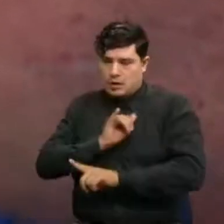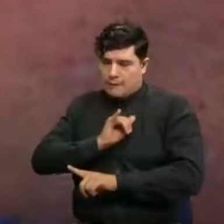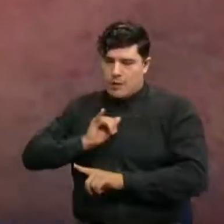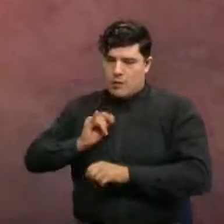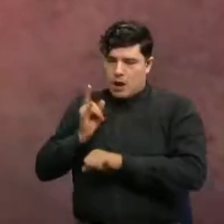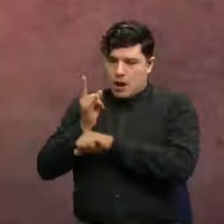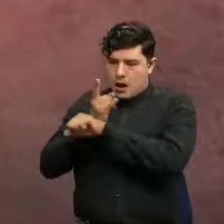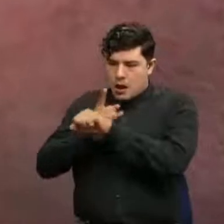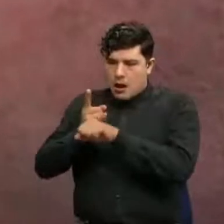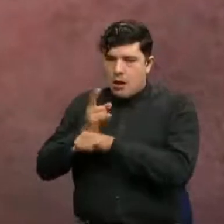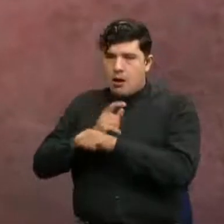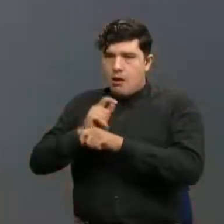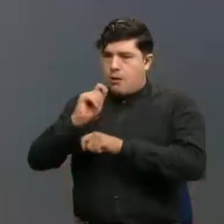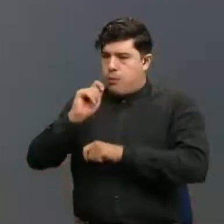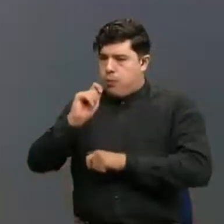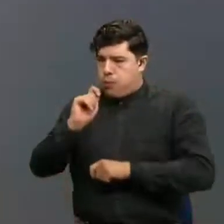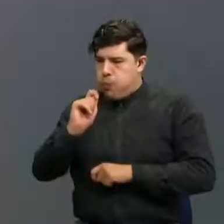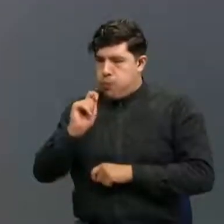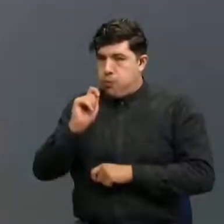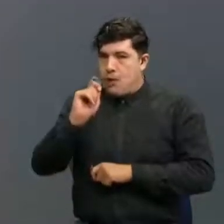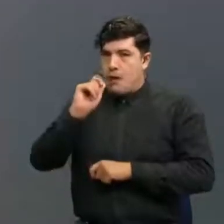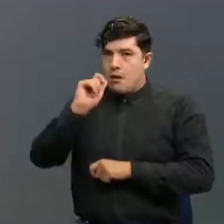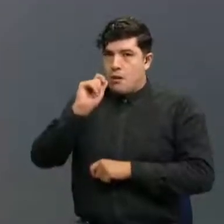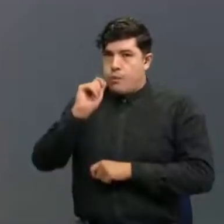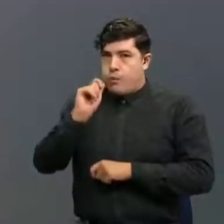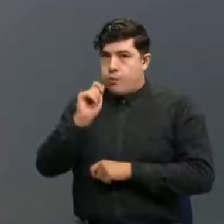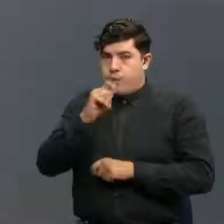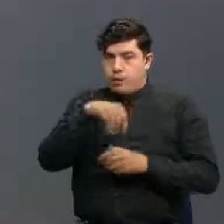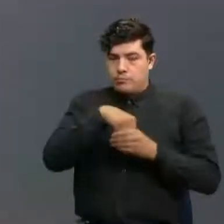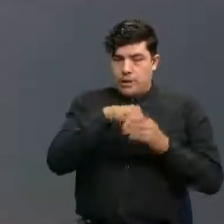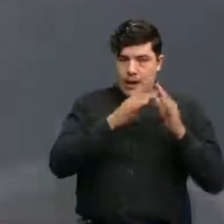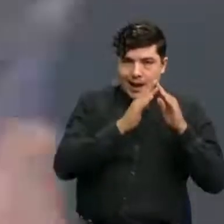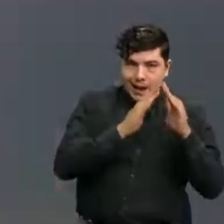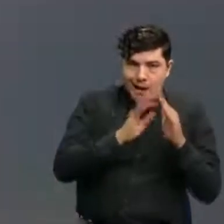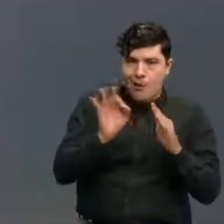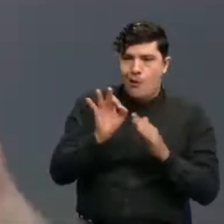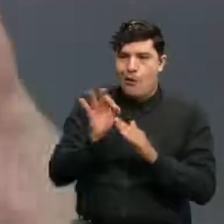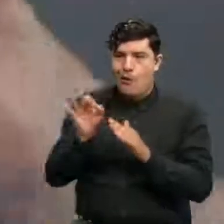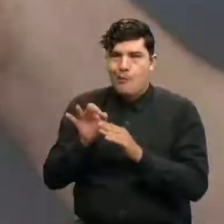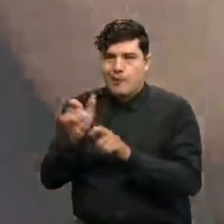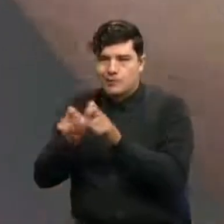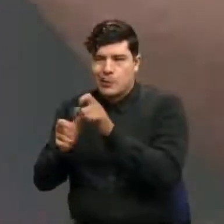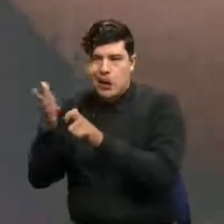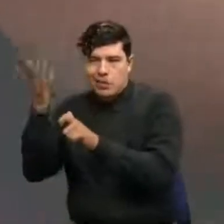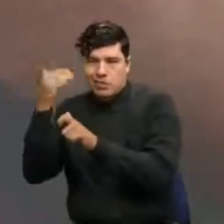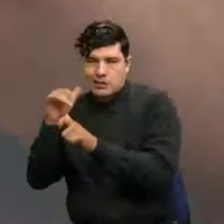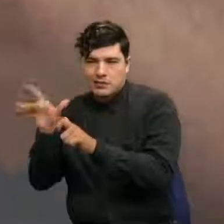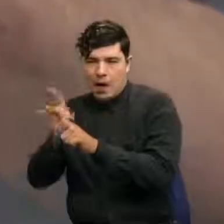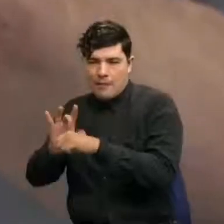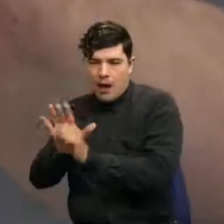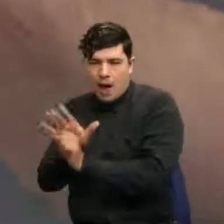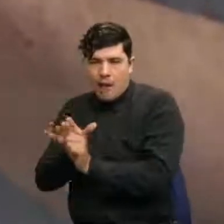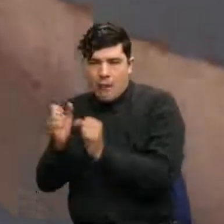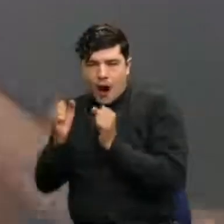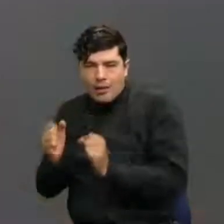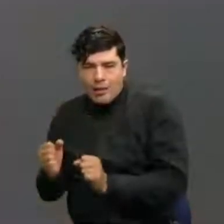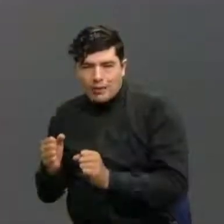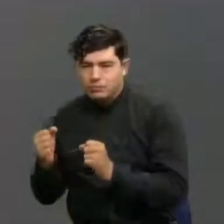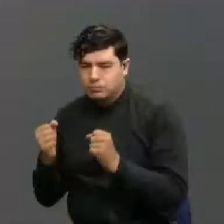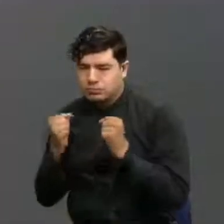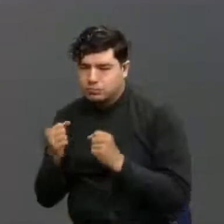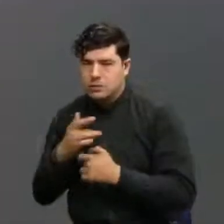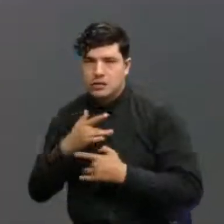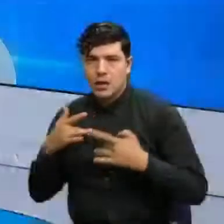casa como hospitalizados en los centros de atención, puedan realizar terapia respiratoria autónoma. Creemos que es